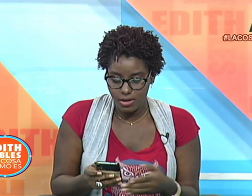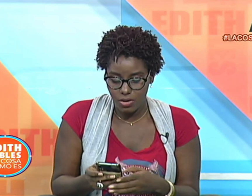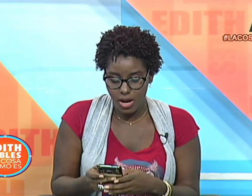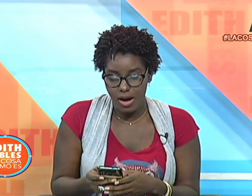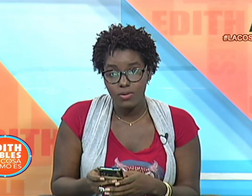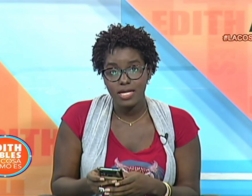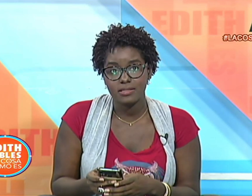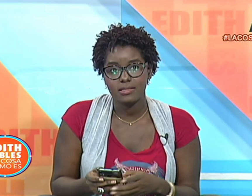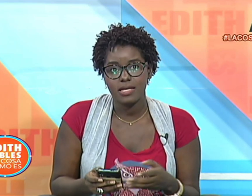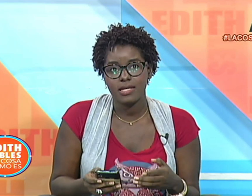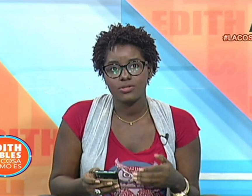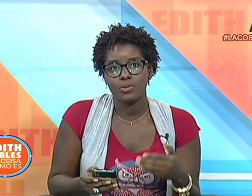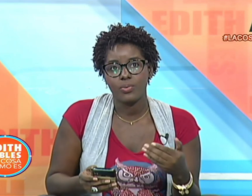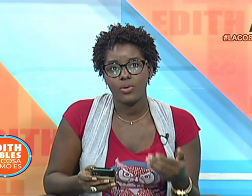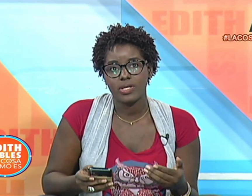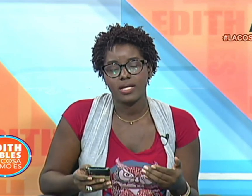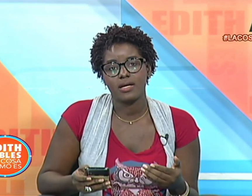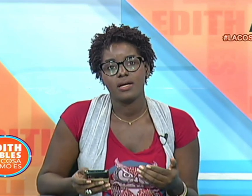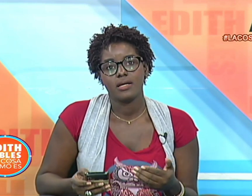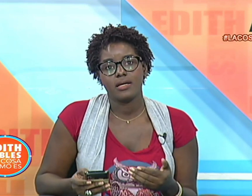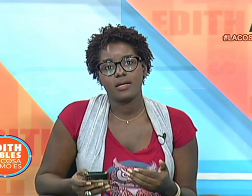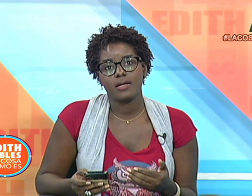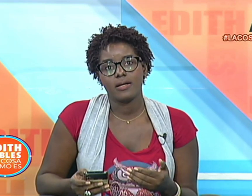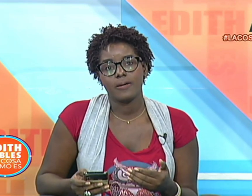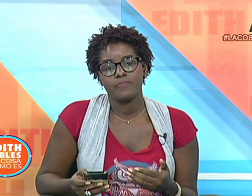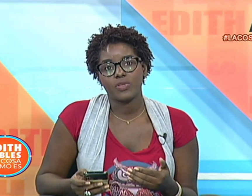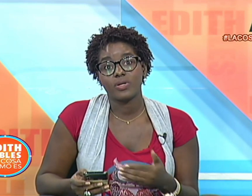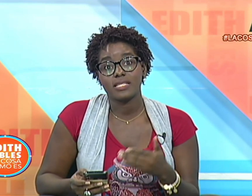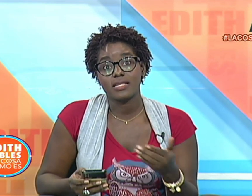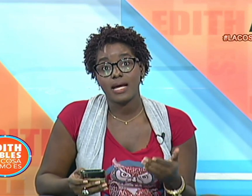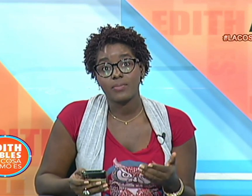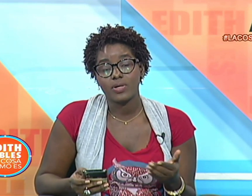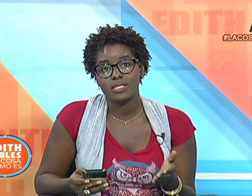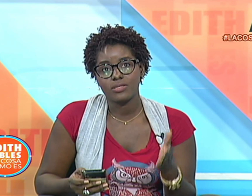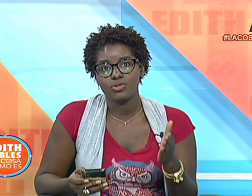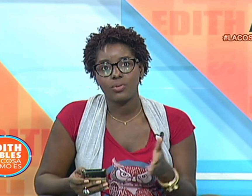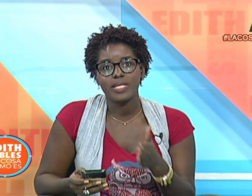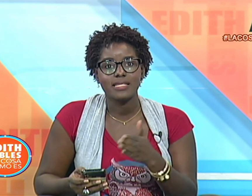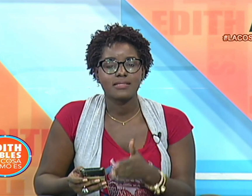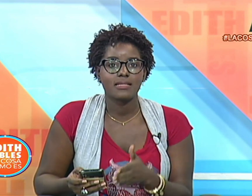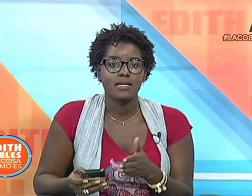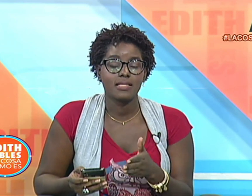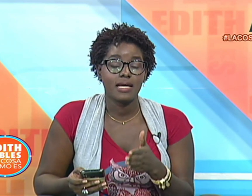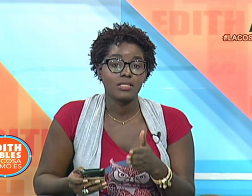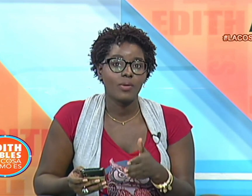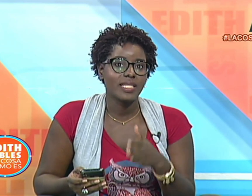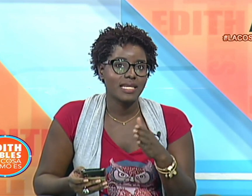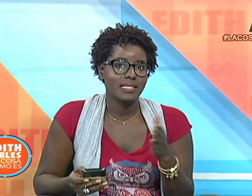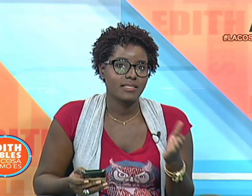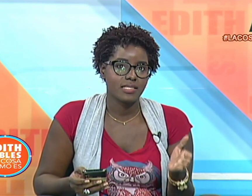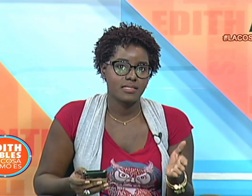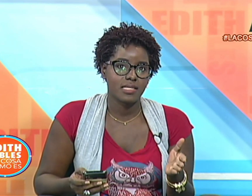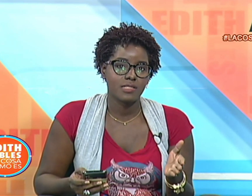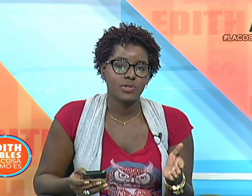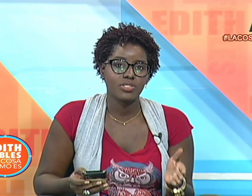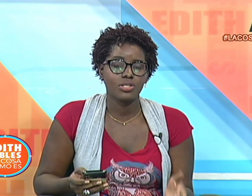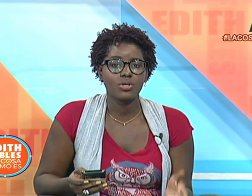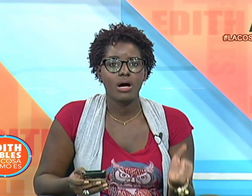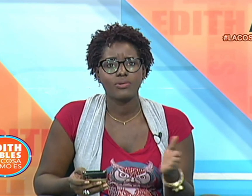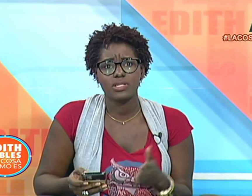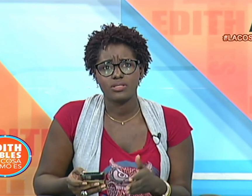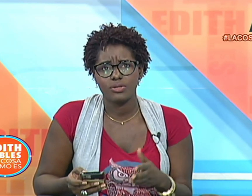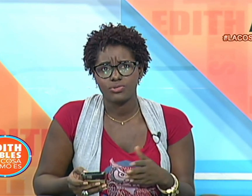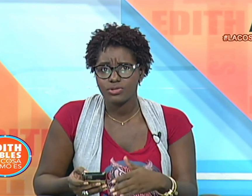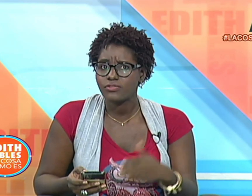sin embargo ahora sí se hizo porque con este cambio que se hizo en 2016 de aumentar del 16 por ciento